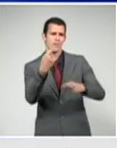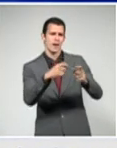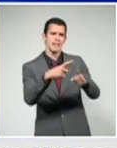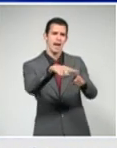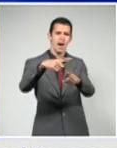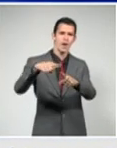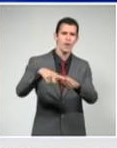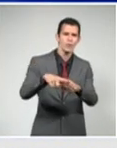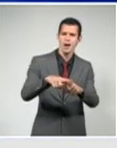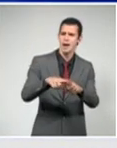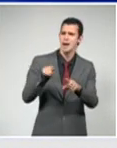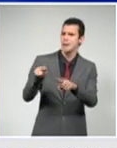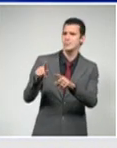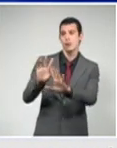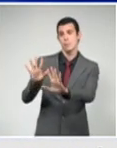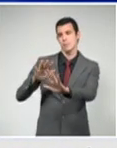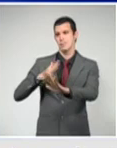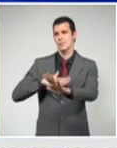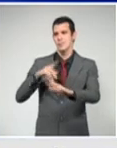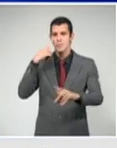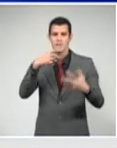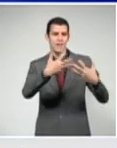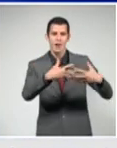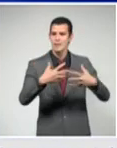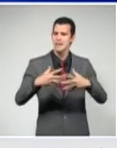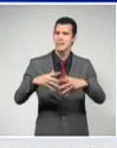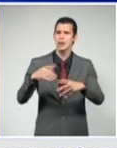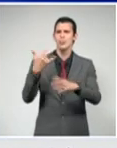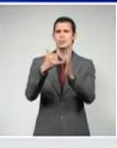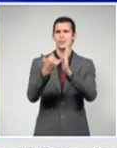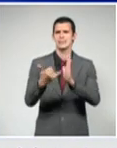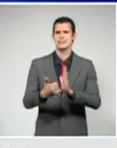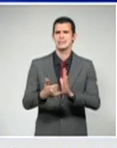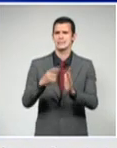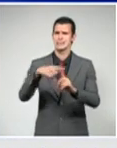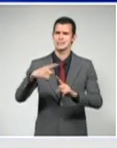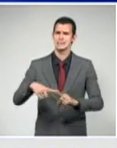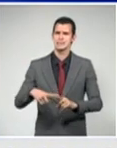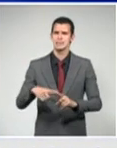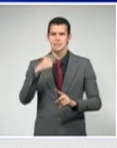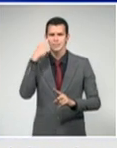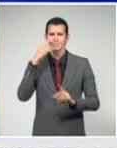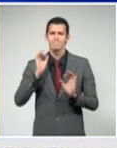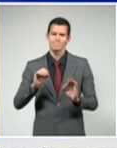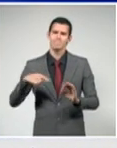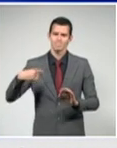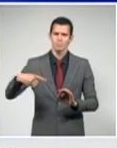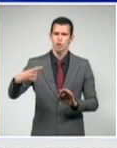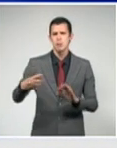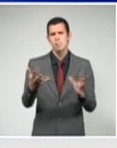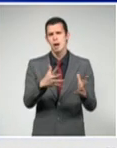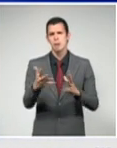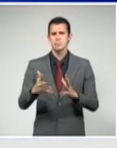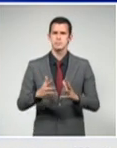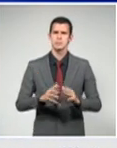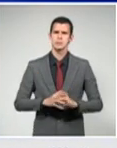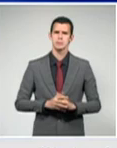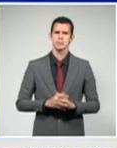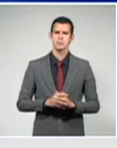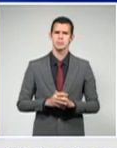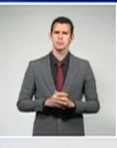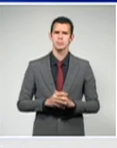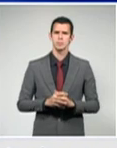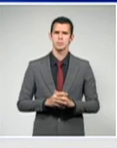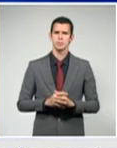compromisos. Y esto es lo que hace que todavía se confirmen diariamente alrededor de 500.000